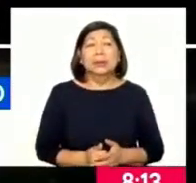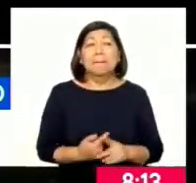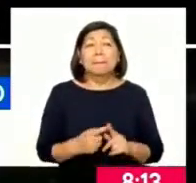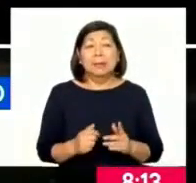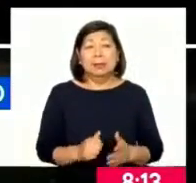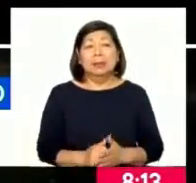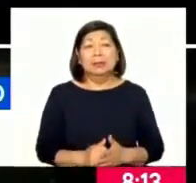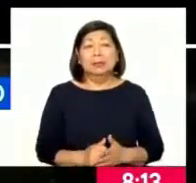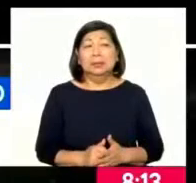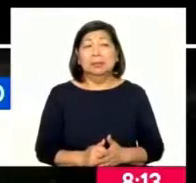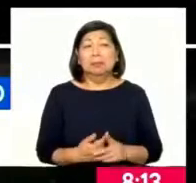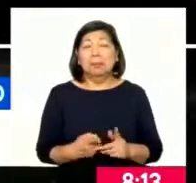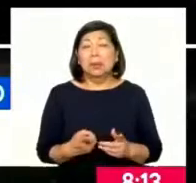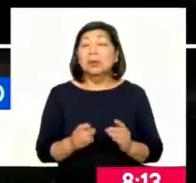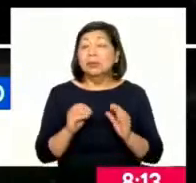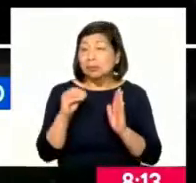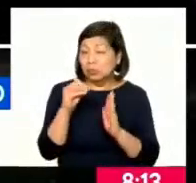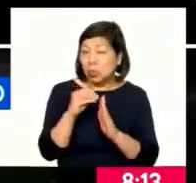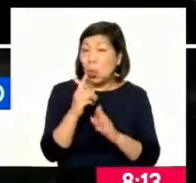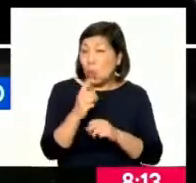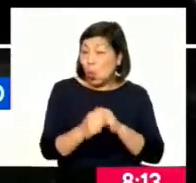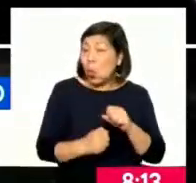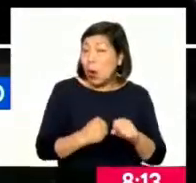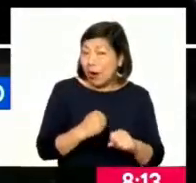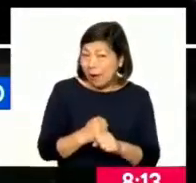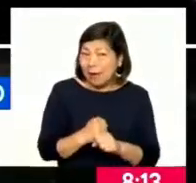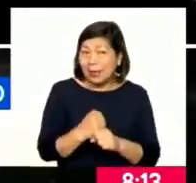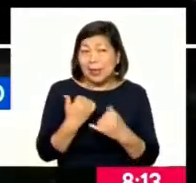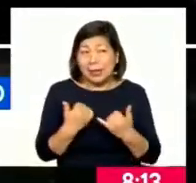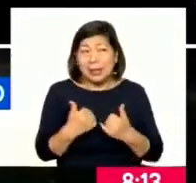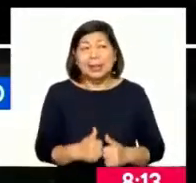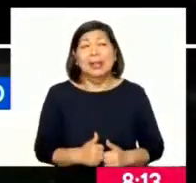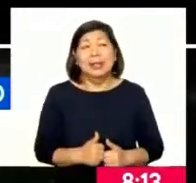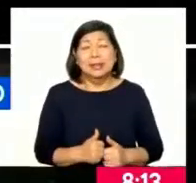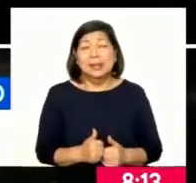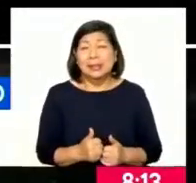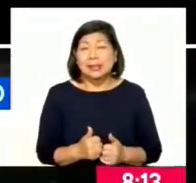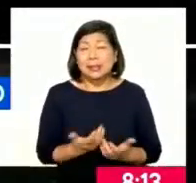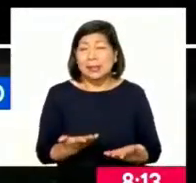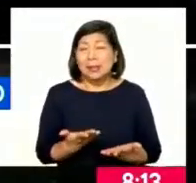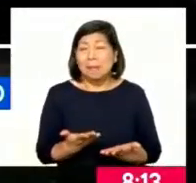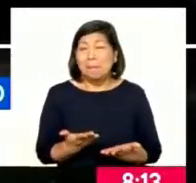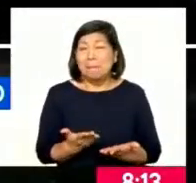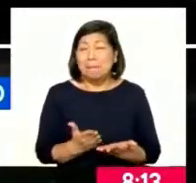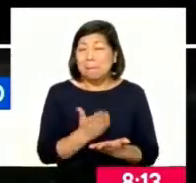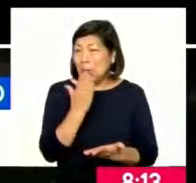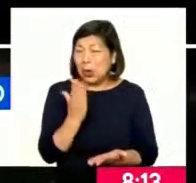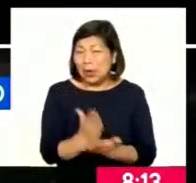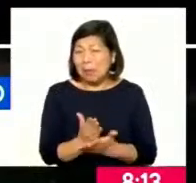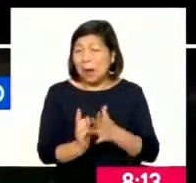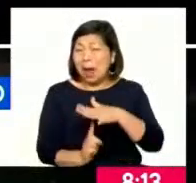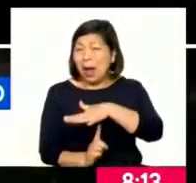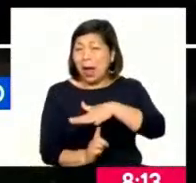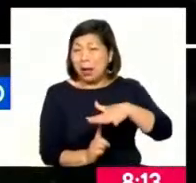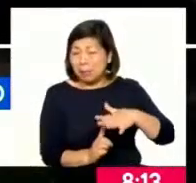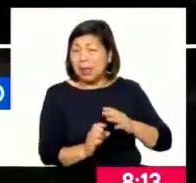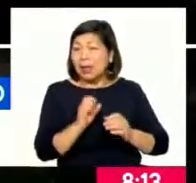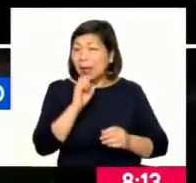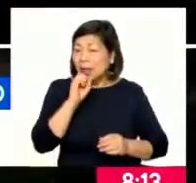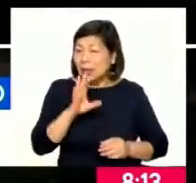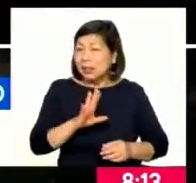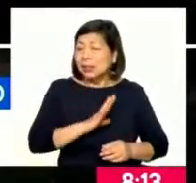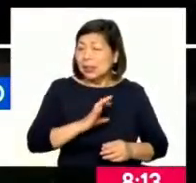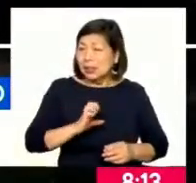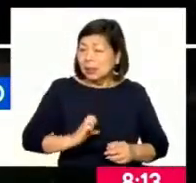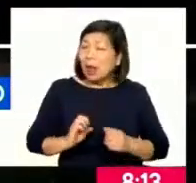ocurrencia, a propósito del cumplimiento de un año de esta tragedia ambiental, ¿no?, viene solicitando al